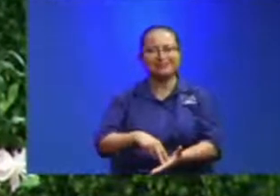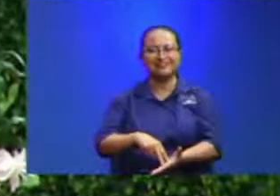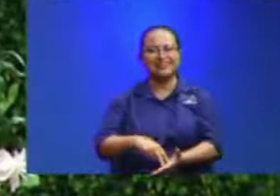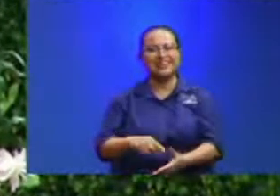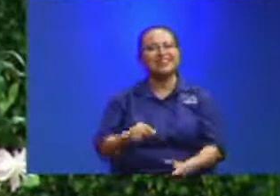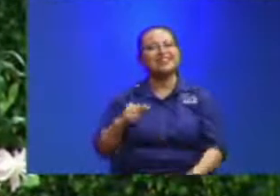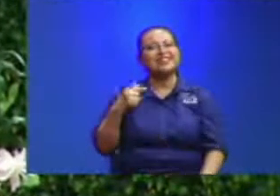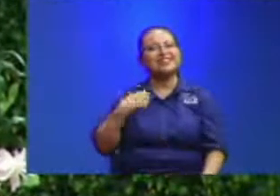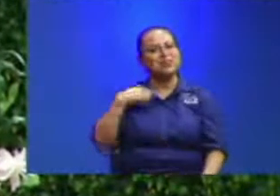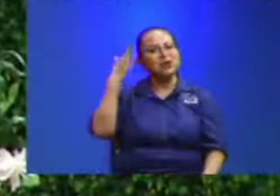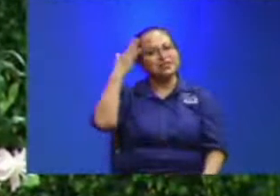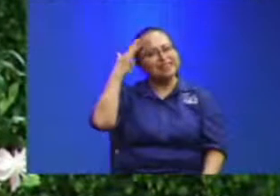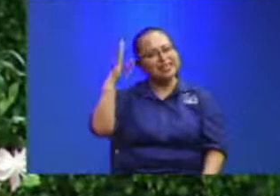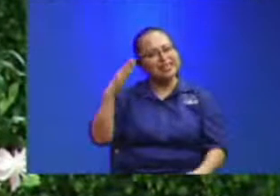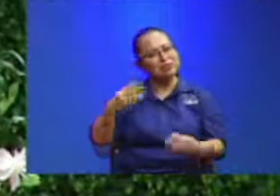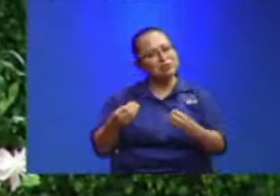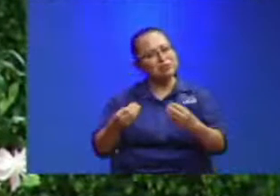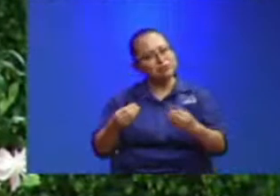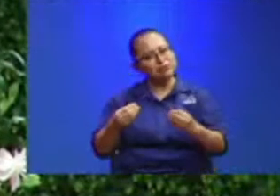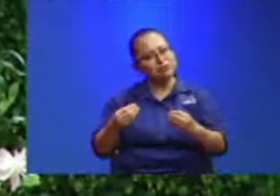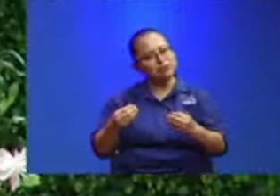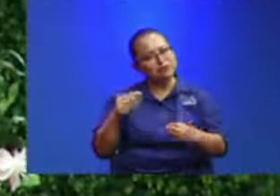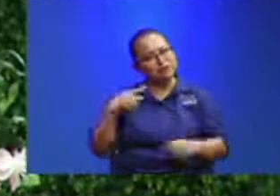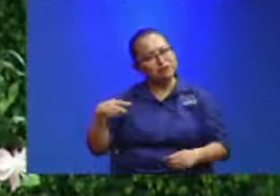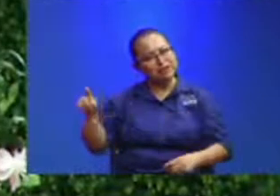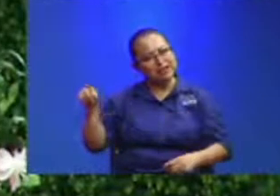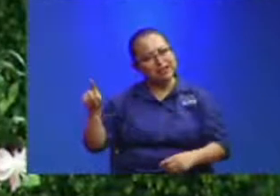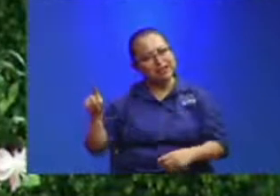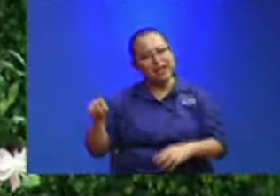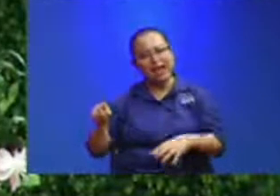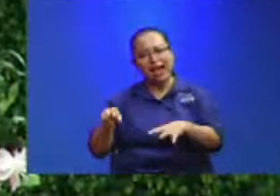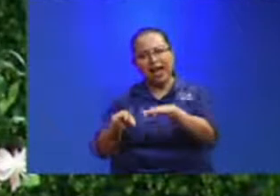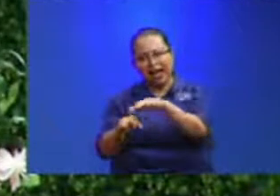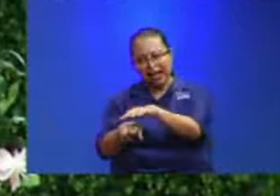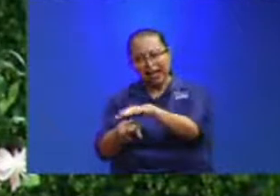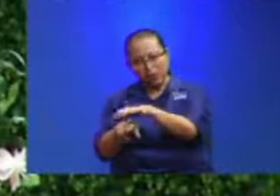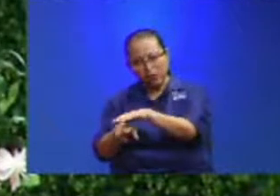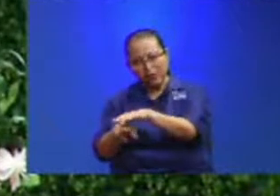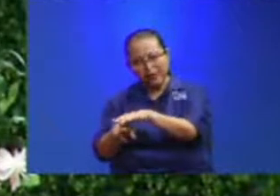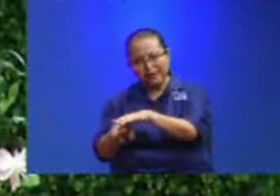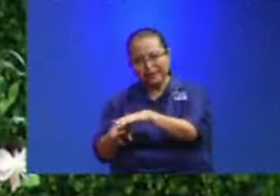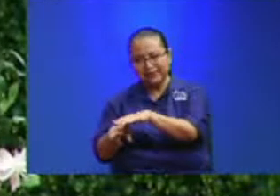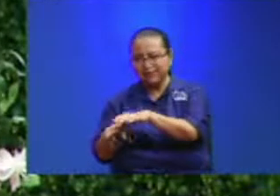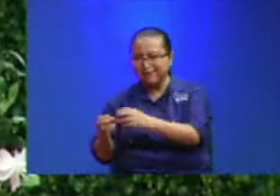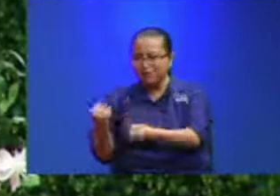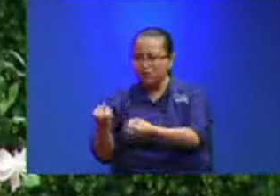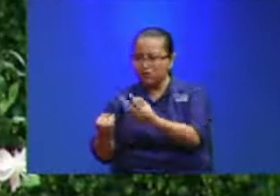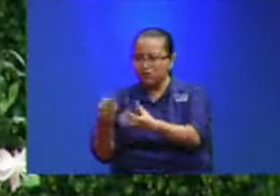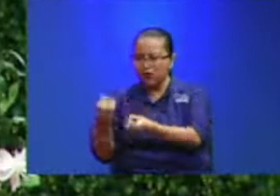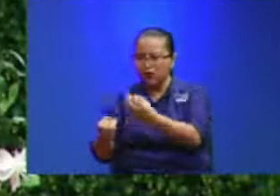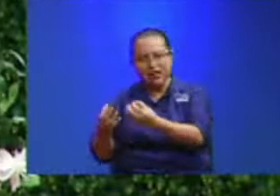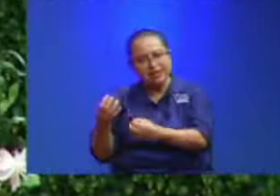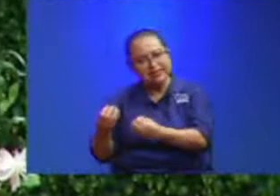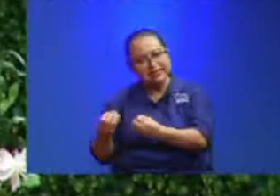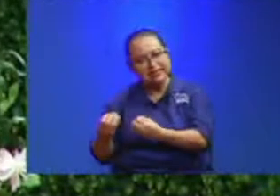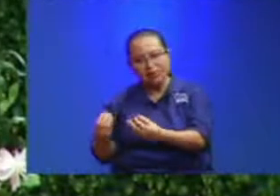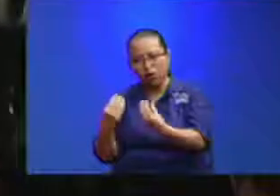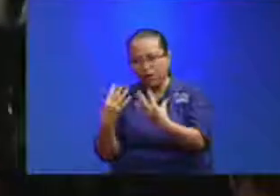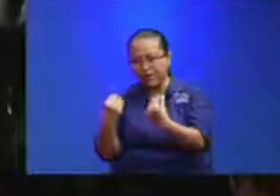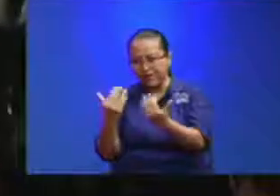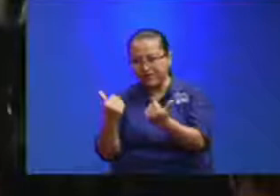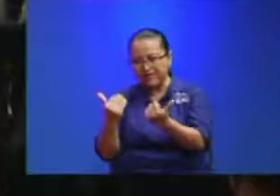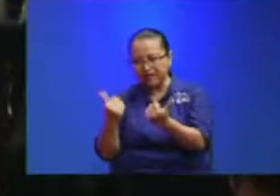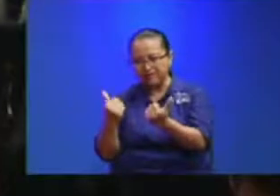sé que muchos cristianos se van a adornar a los panteones de sus familiares y le llevan comida y fiambre y guaro